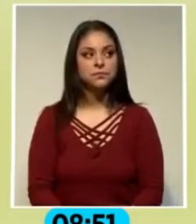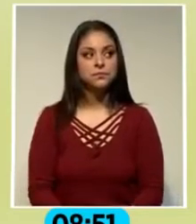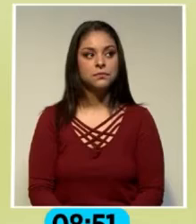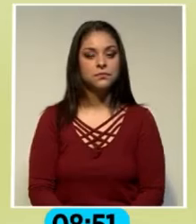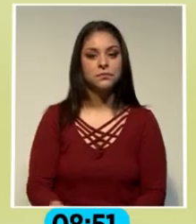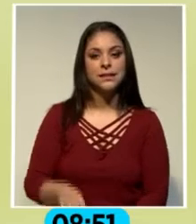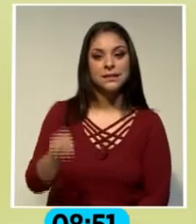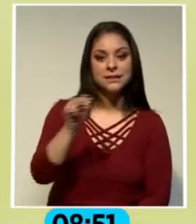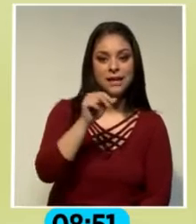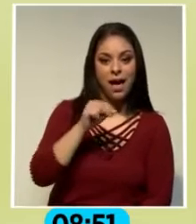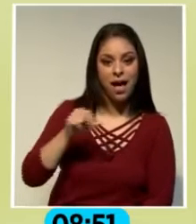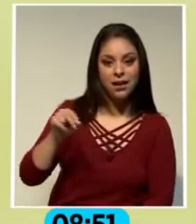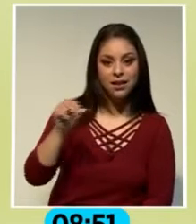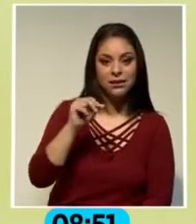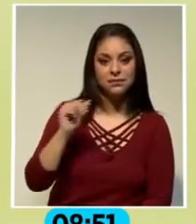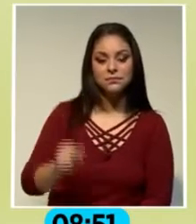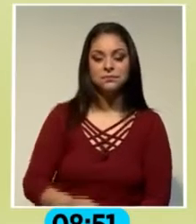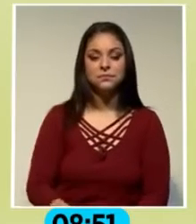sal,